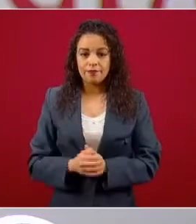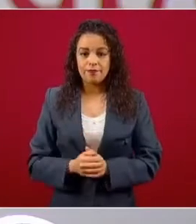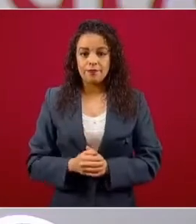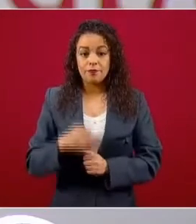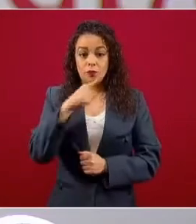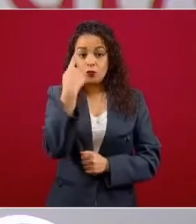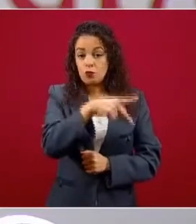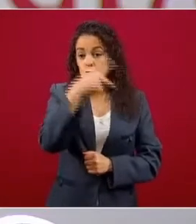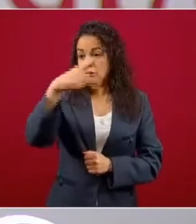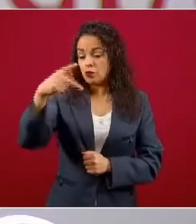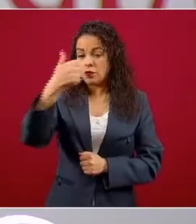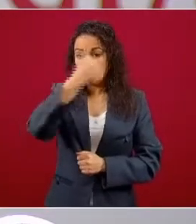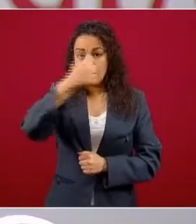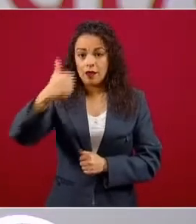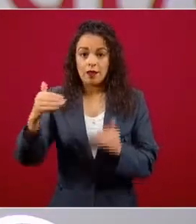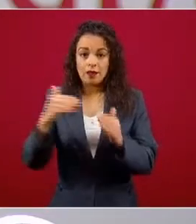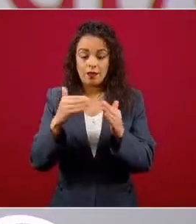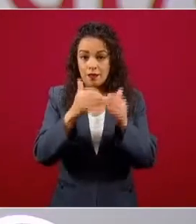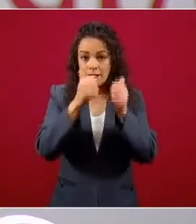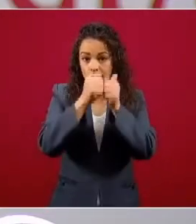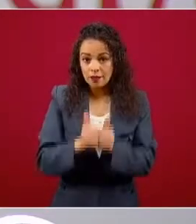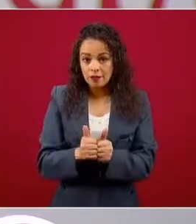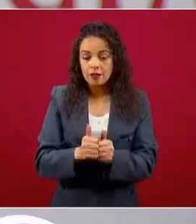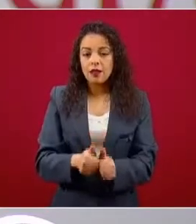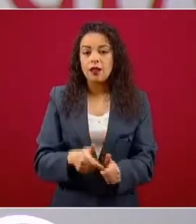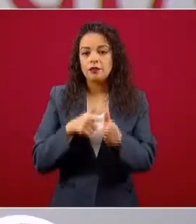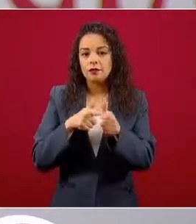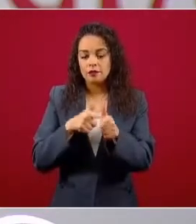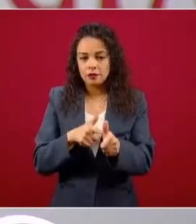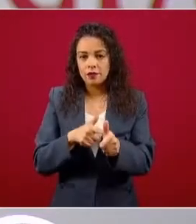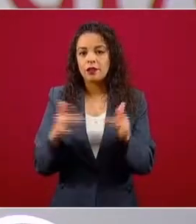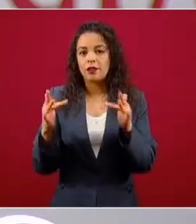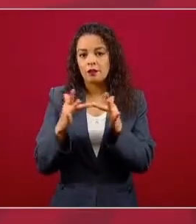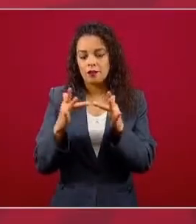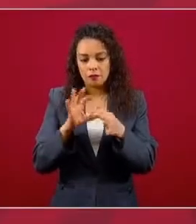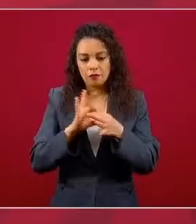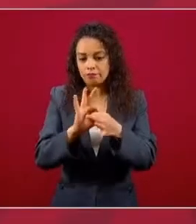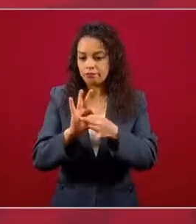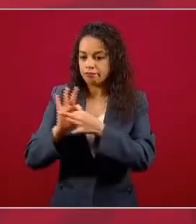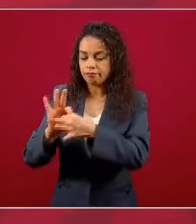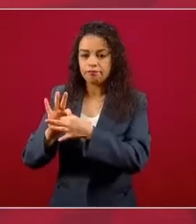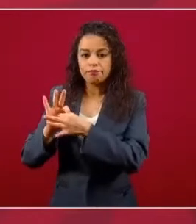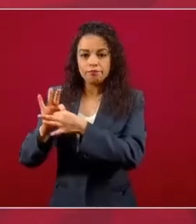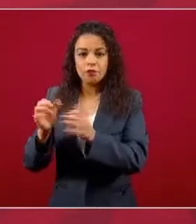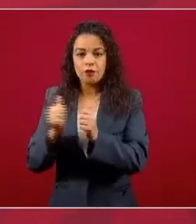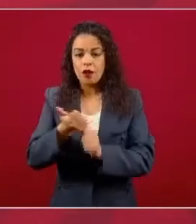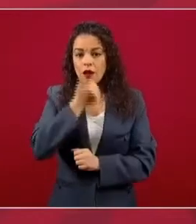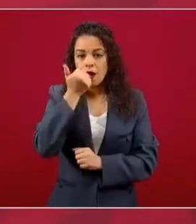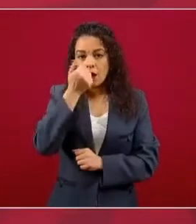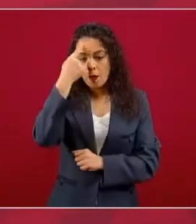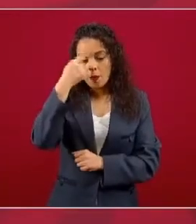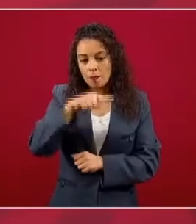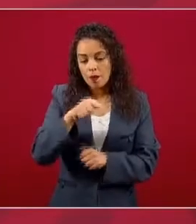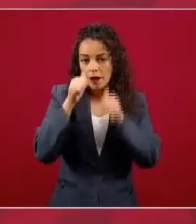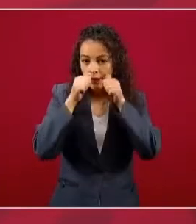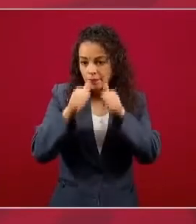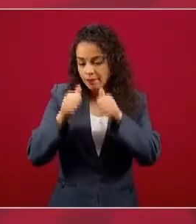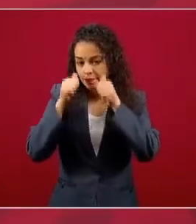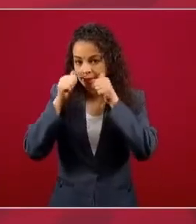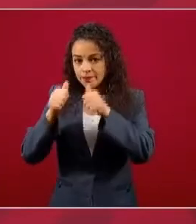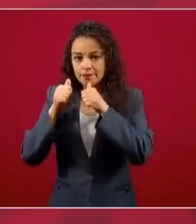vinculados con sus alumnos y atenderlos de la mejor manera posible pero no están